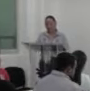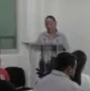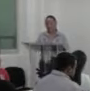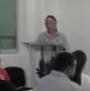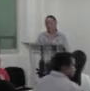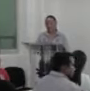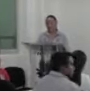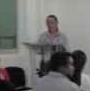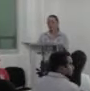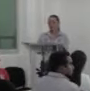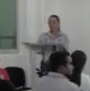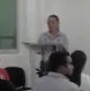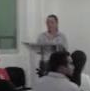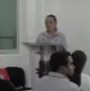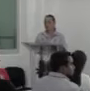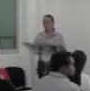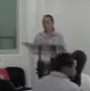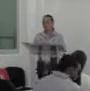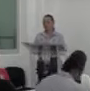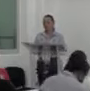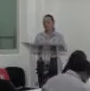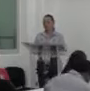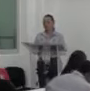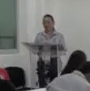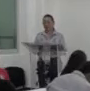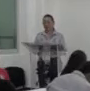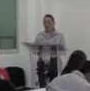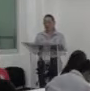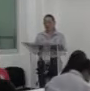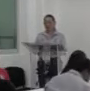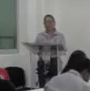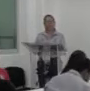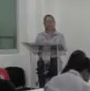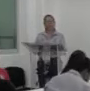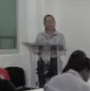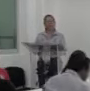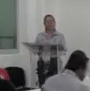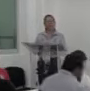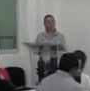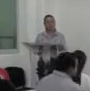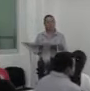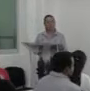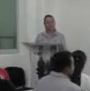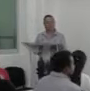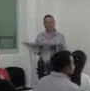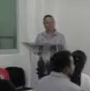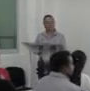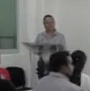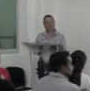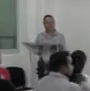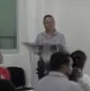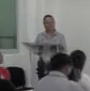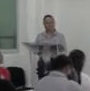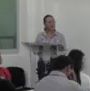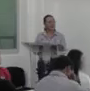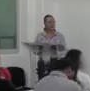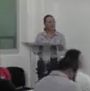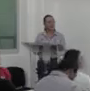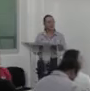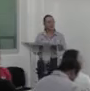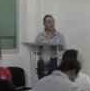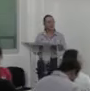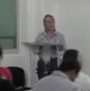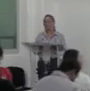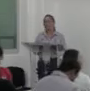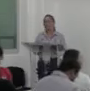señor consejero presidente Eduardo Orihuela Estefan. Y pues bueno, precisamente para nosotros es muy importante la realización